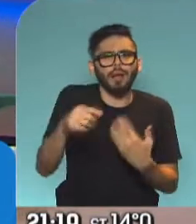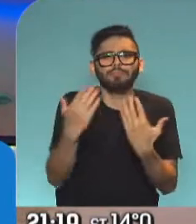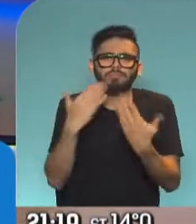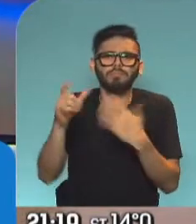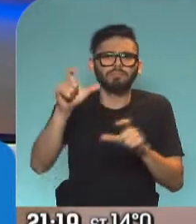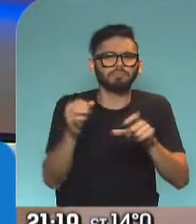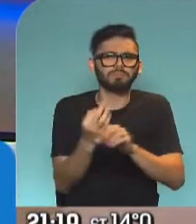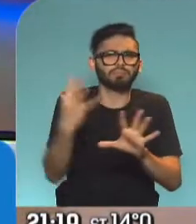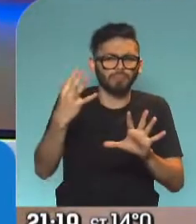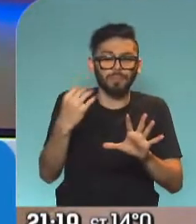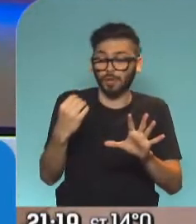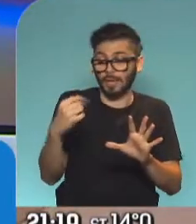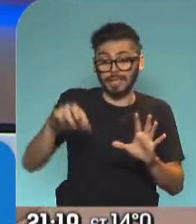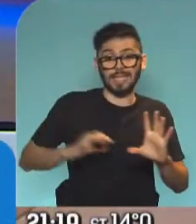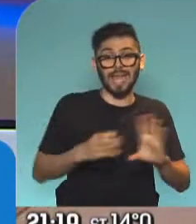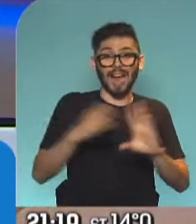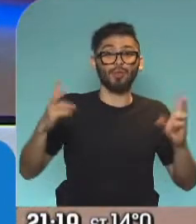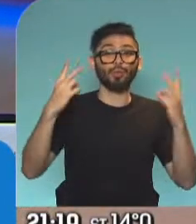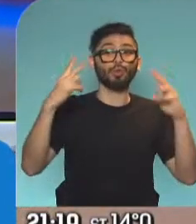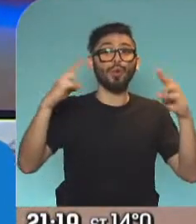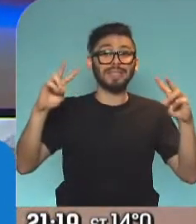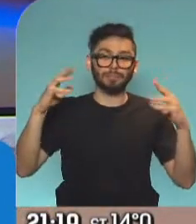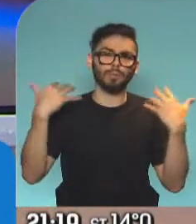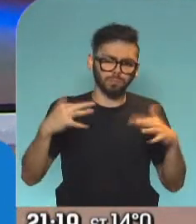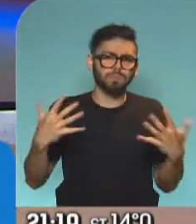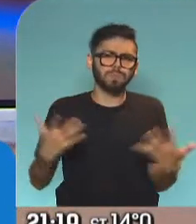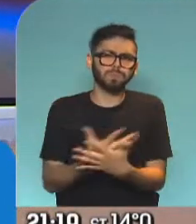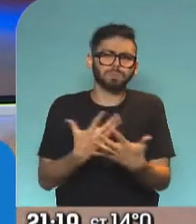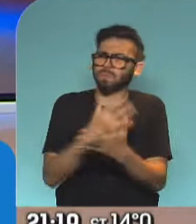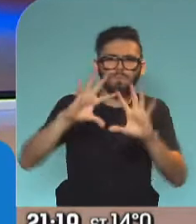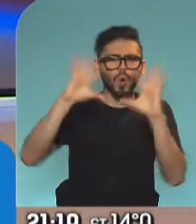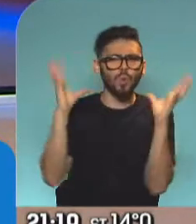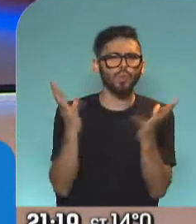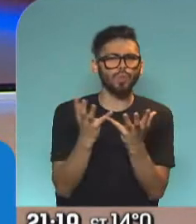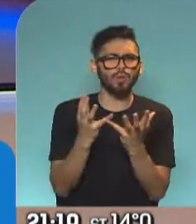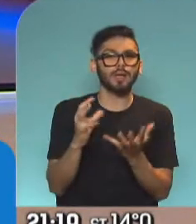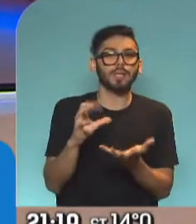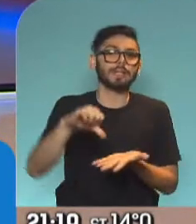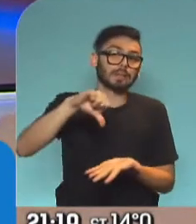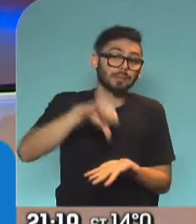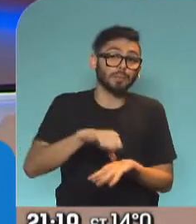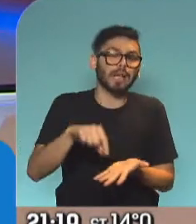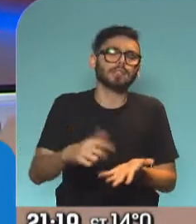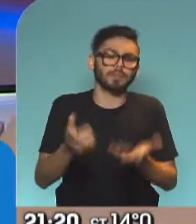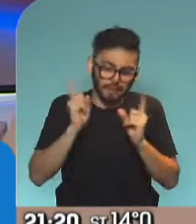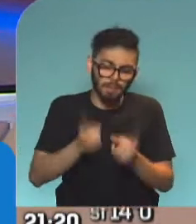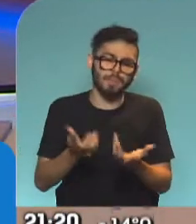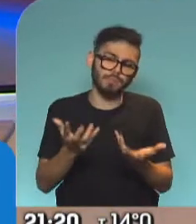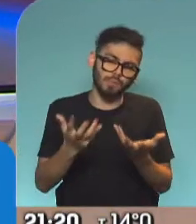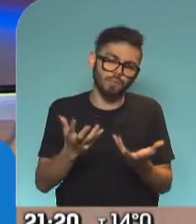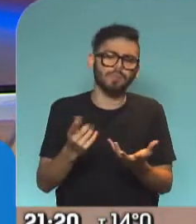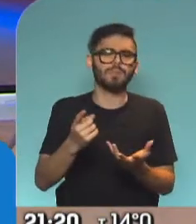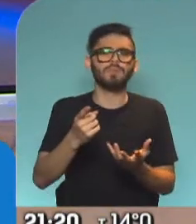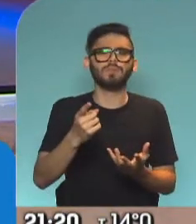cual, un año en el cual el turismo ha sido afectado gravemente en todo el mundo, en el país obviamente también, y se